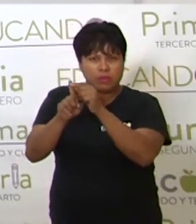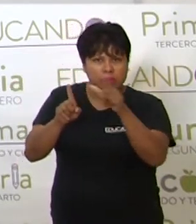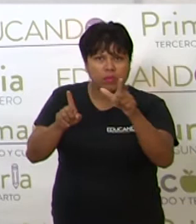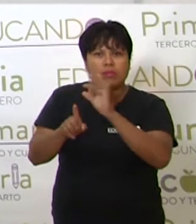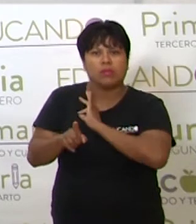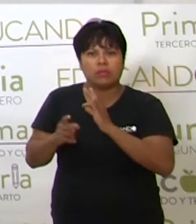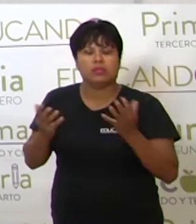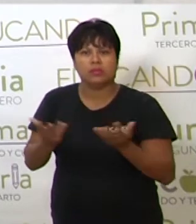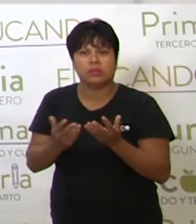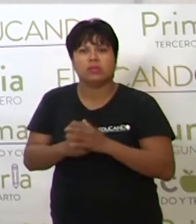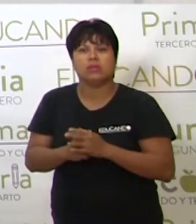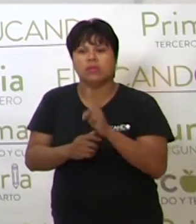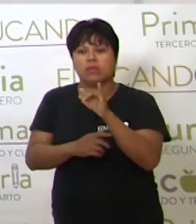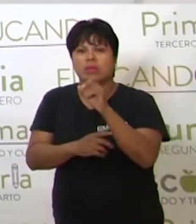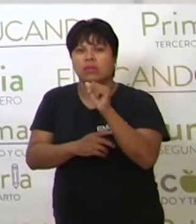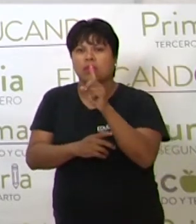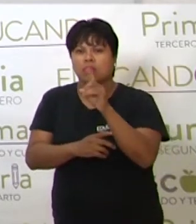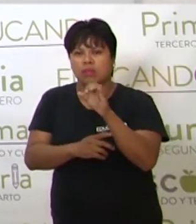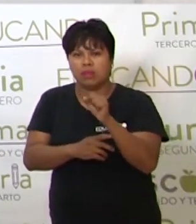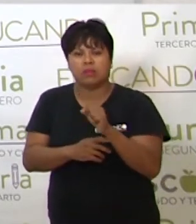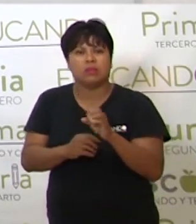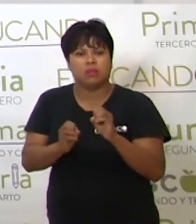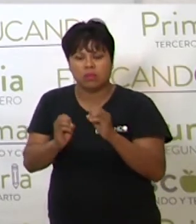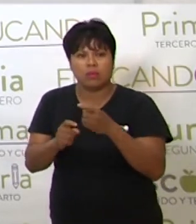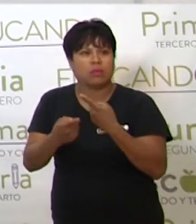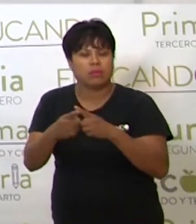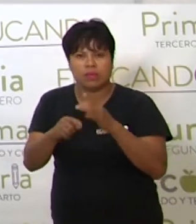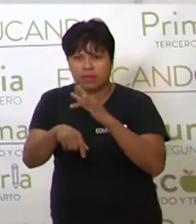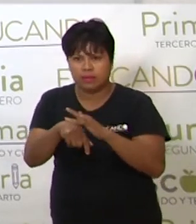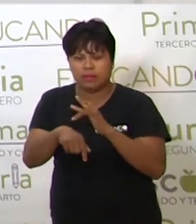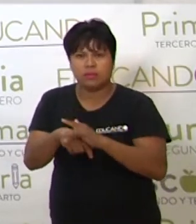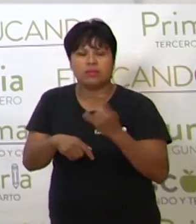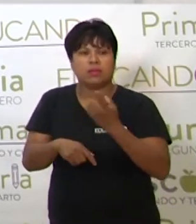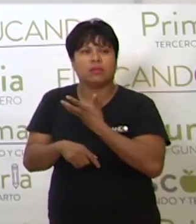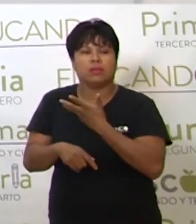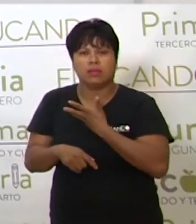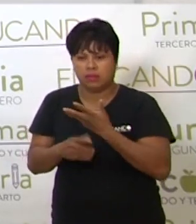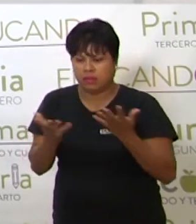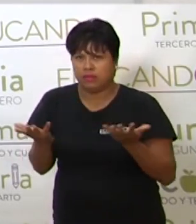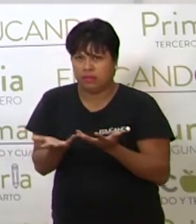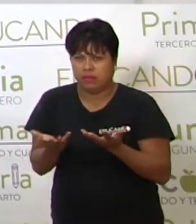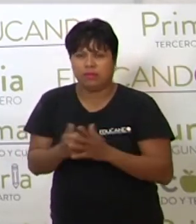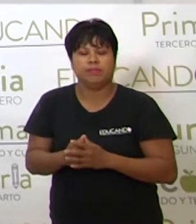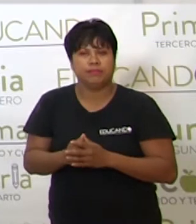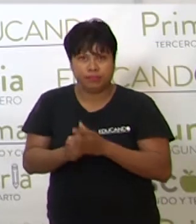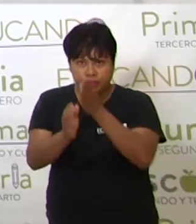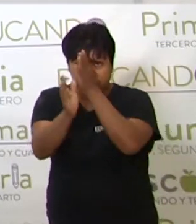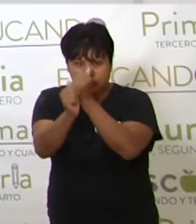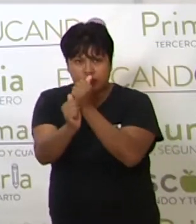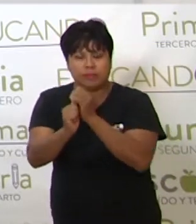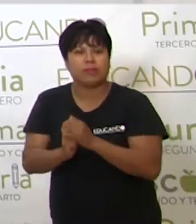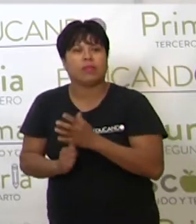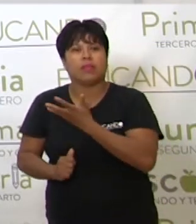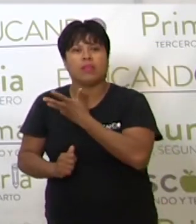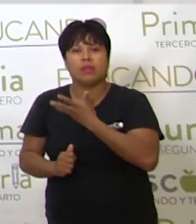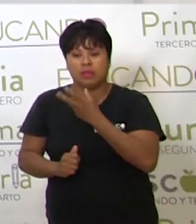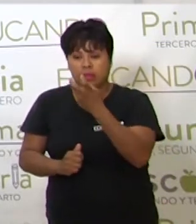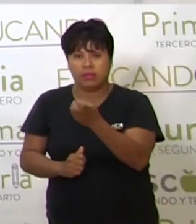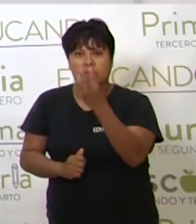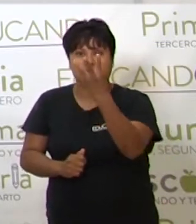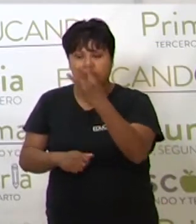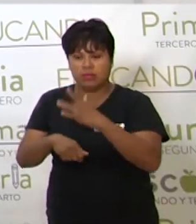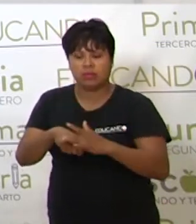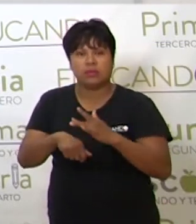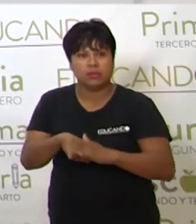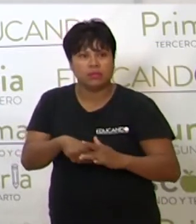representar las unidades o los quesos que estarían representando de acuerdo tenemos aquí los tres quesos pero